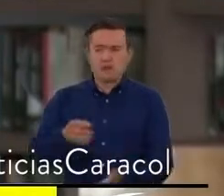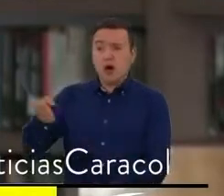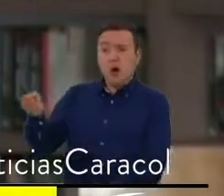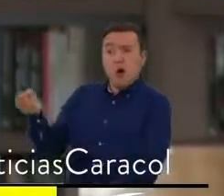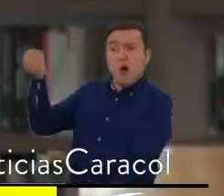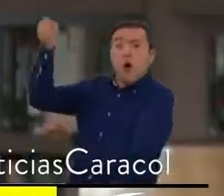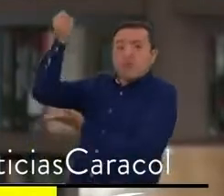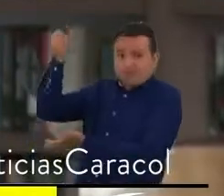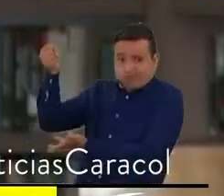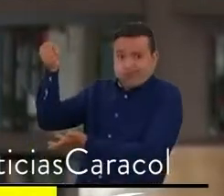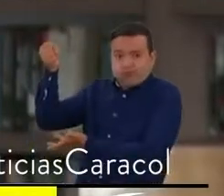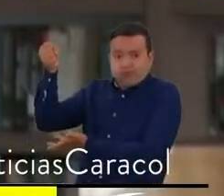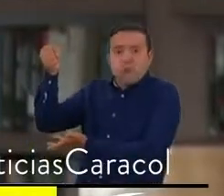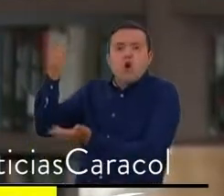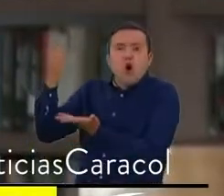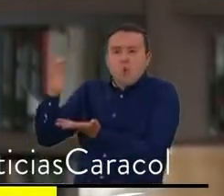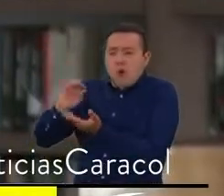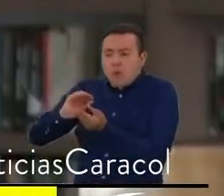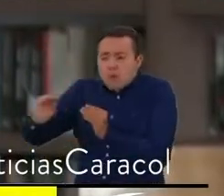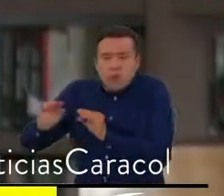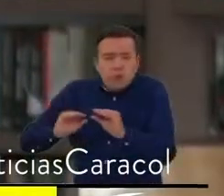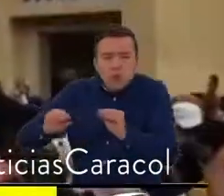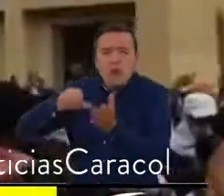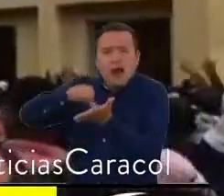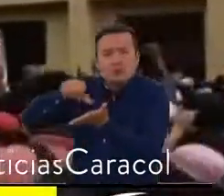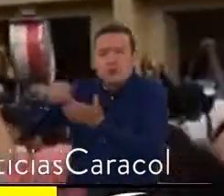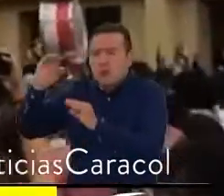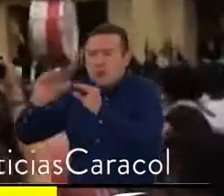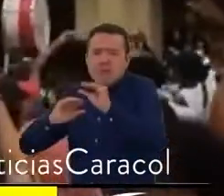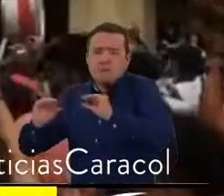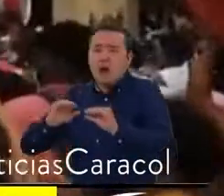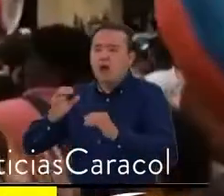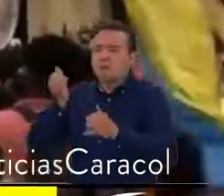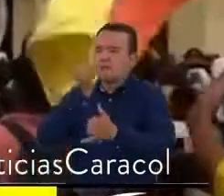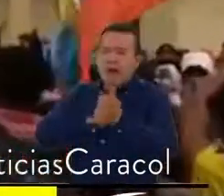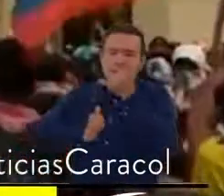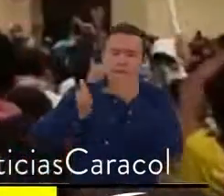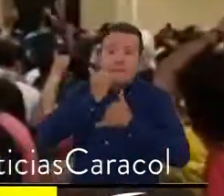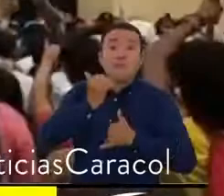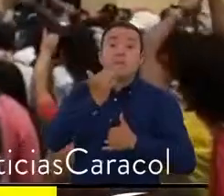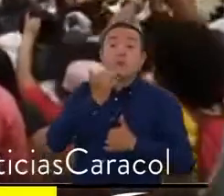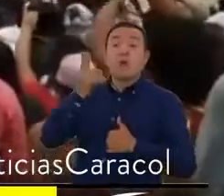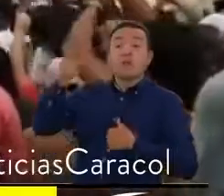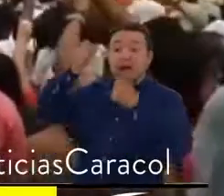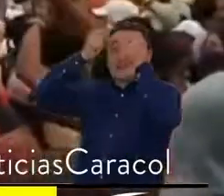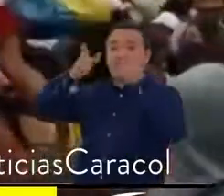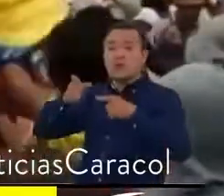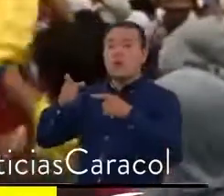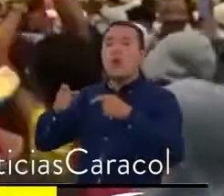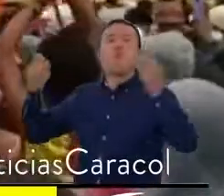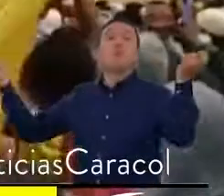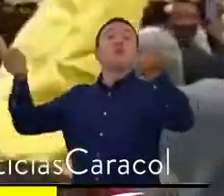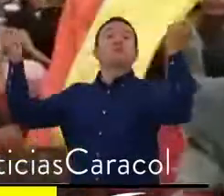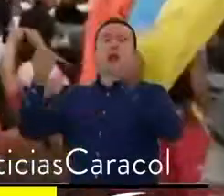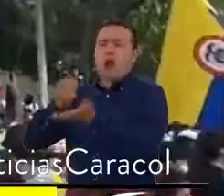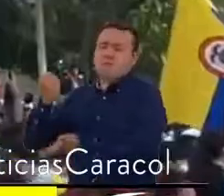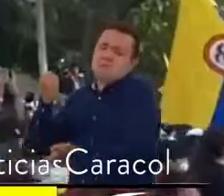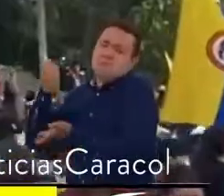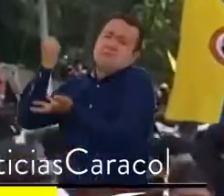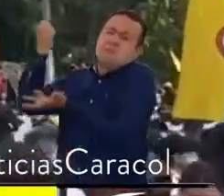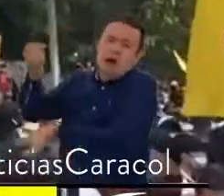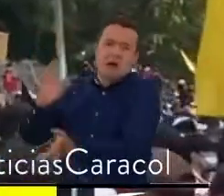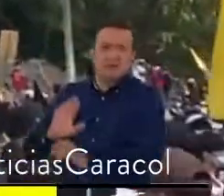público. Enormes cantidades de dinero en publicidad estatal, posicionamiento